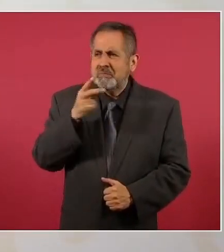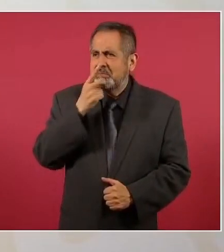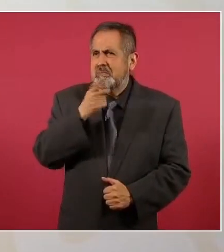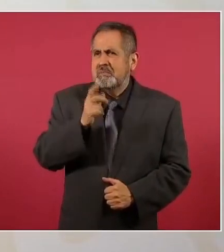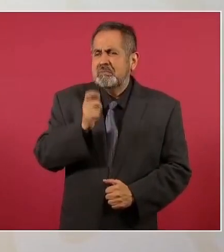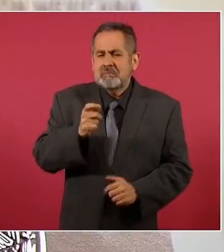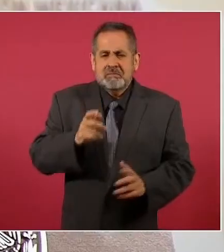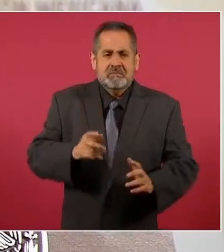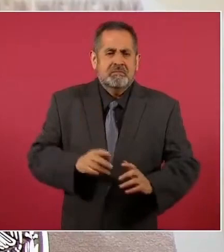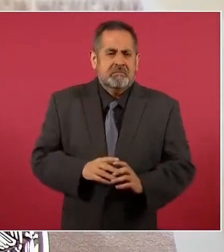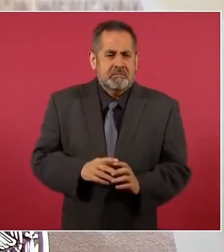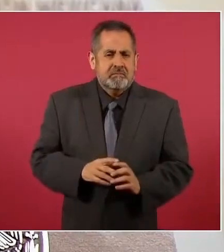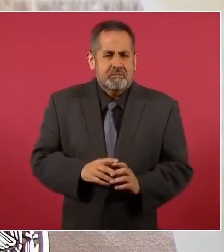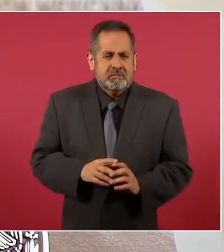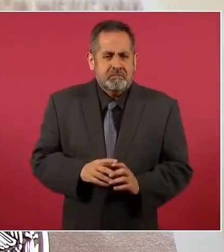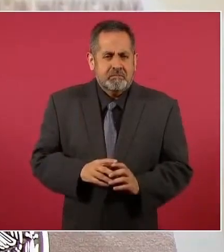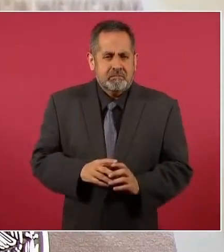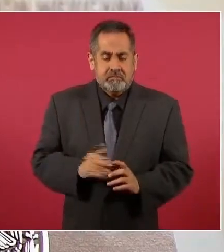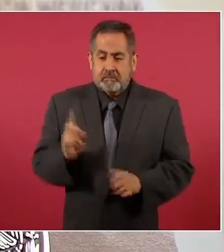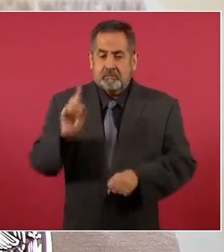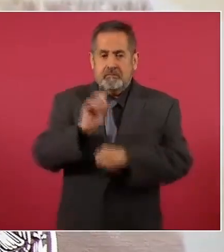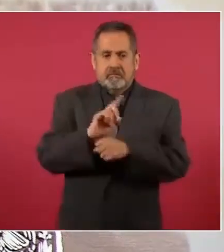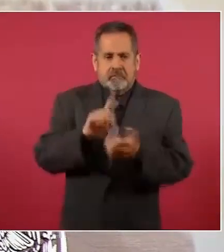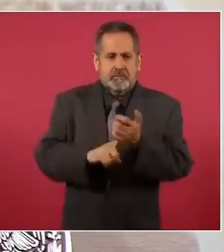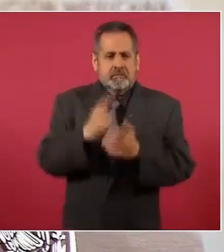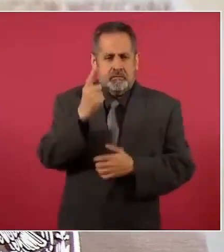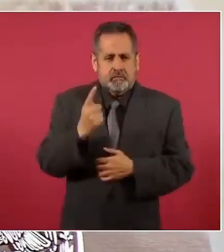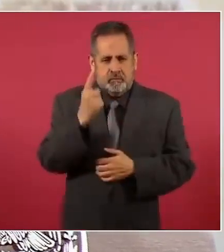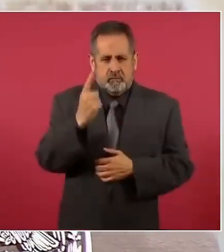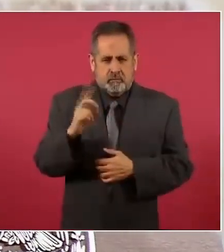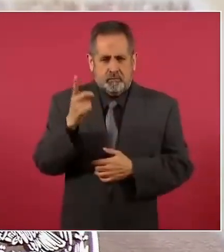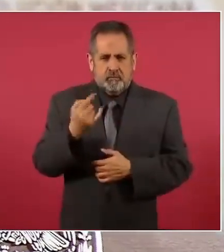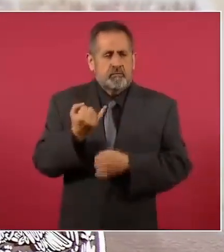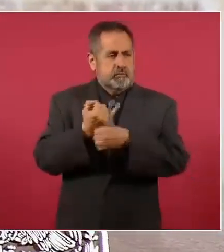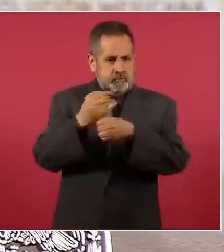que vamos a informar el día primero, ya lo había yo dicho.